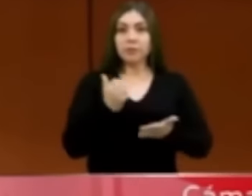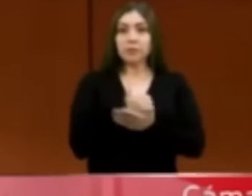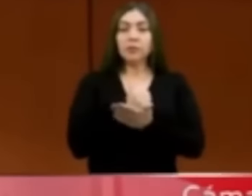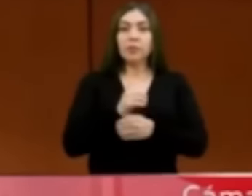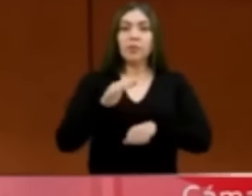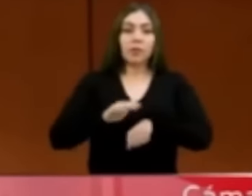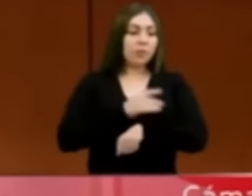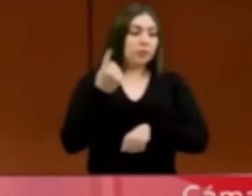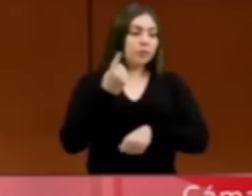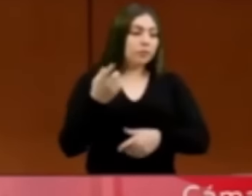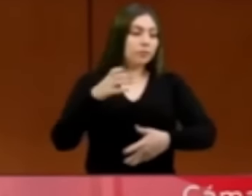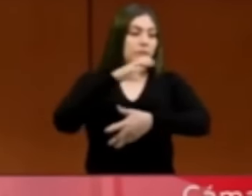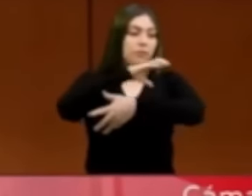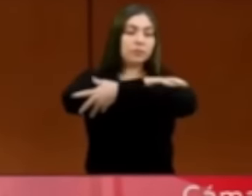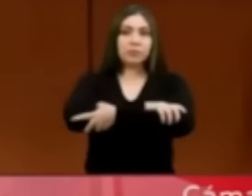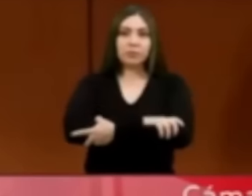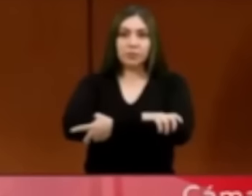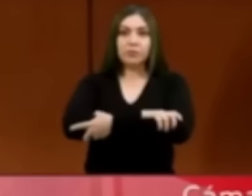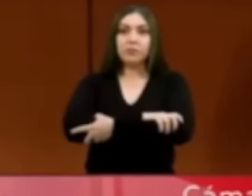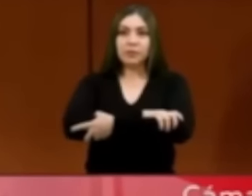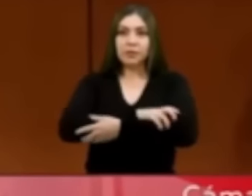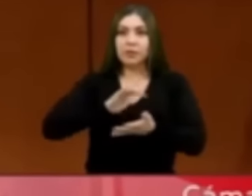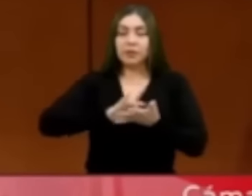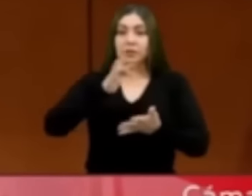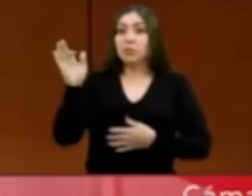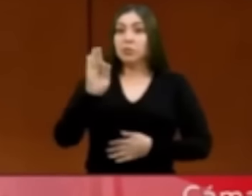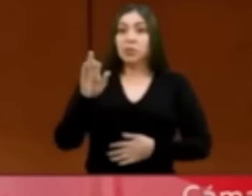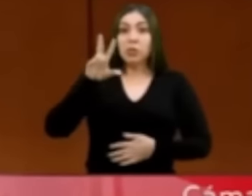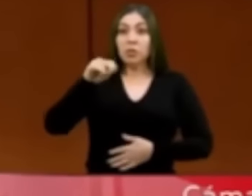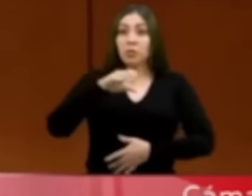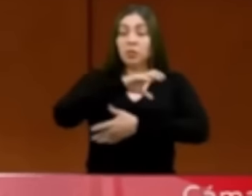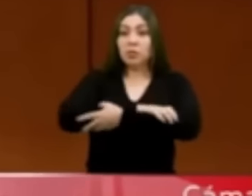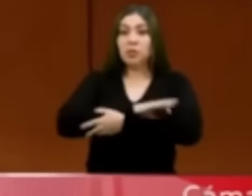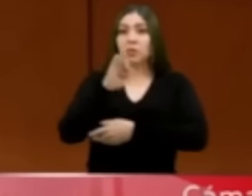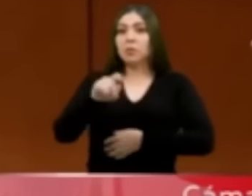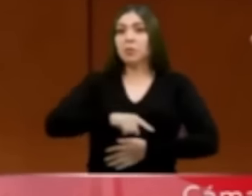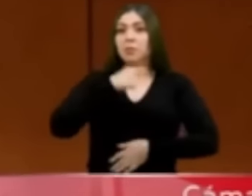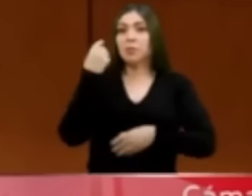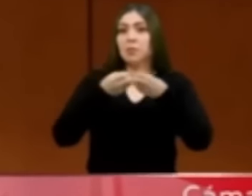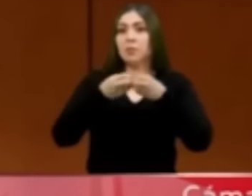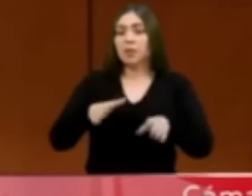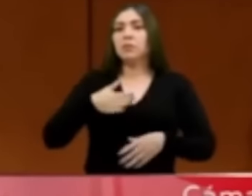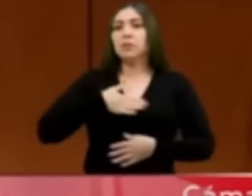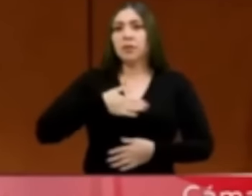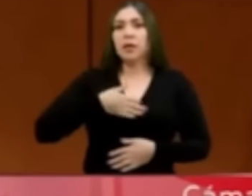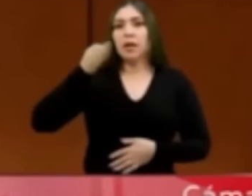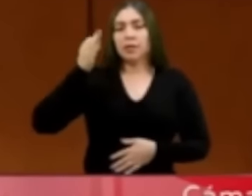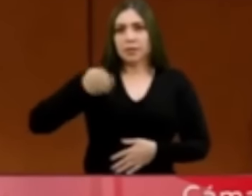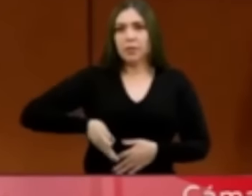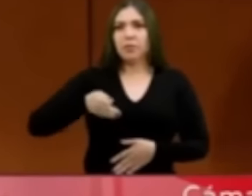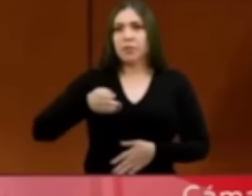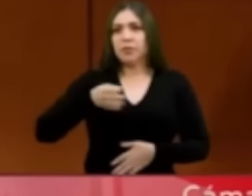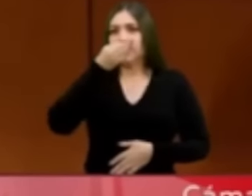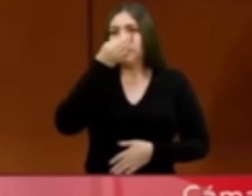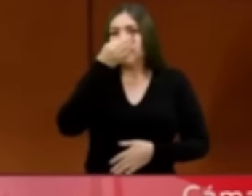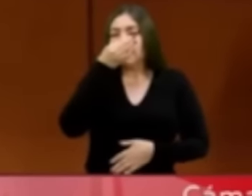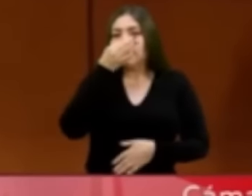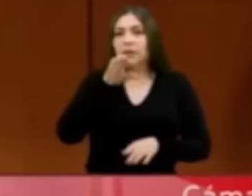coalición. Si no, no hubiéramos ganado esa alcaldía, y yo debo reconocerlo, porque apenas lo